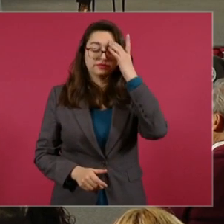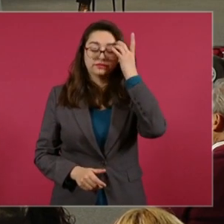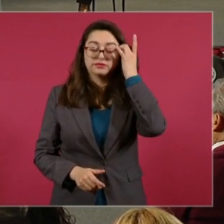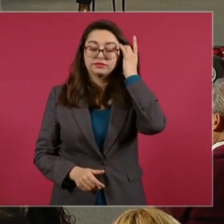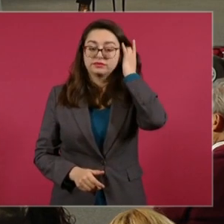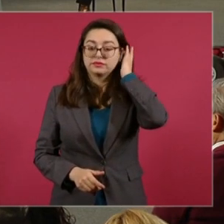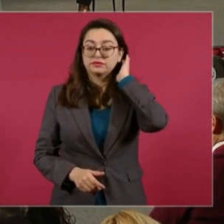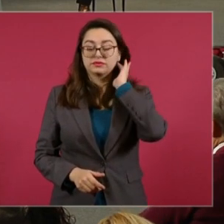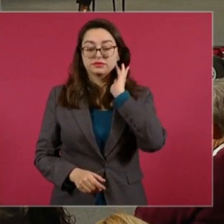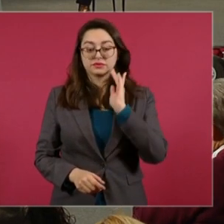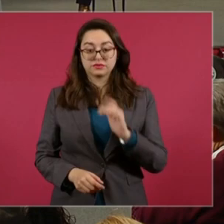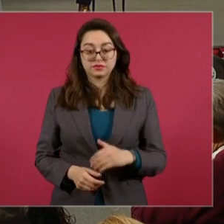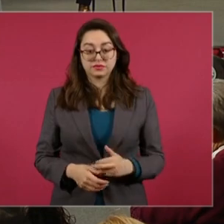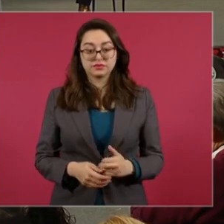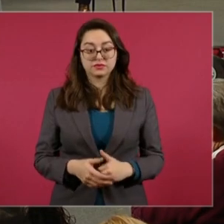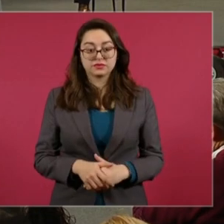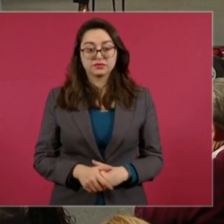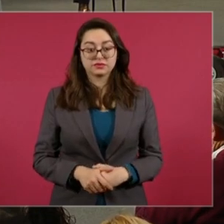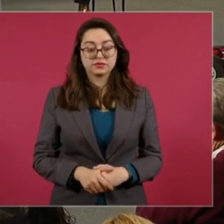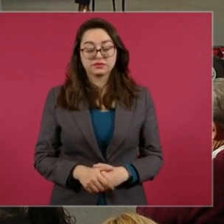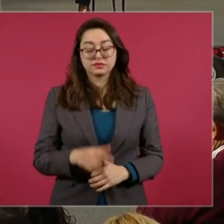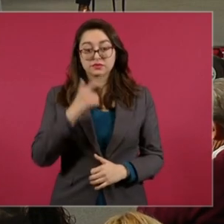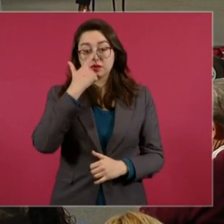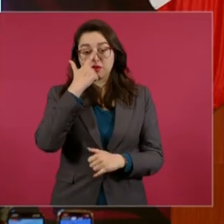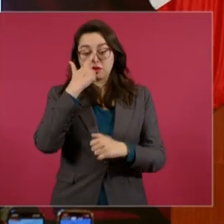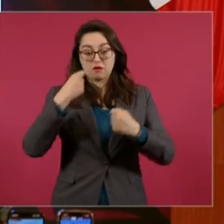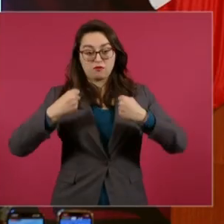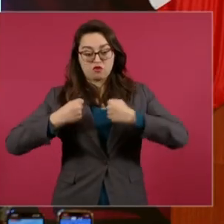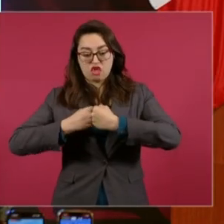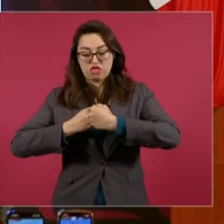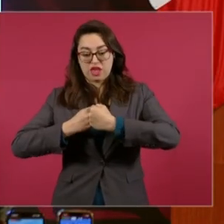Cuando cambiaron la frontera